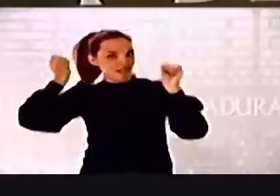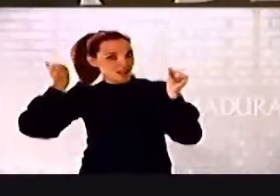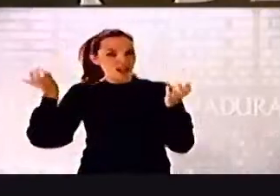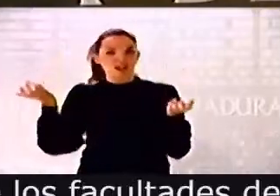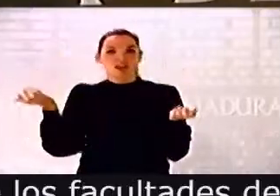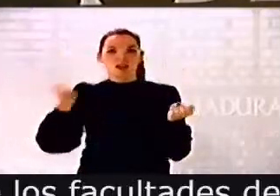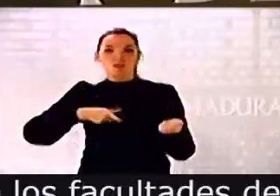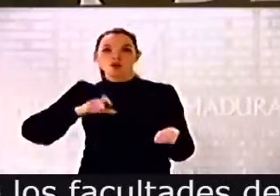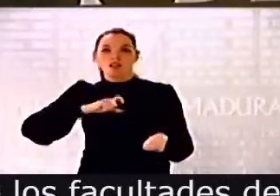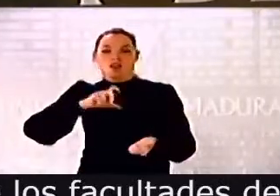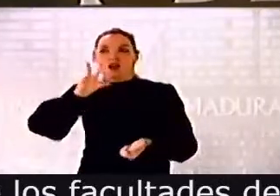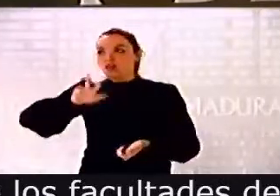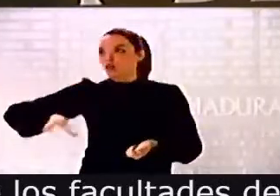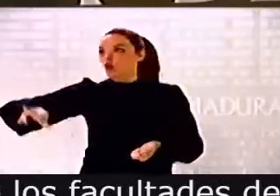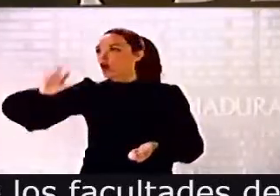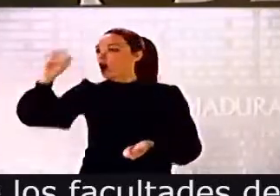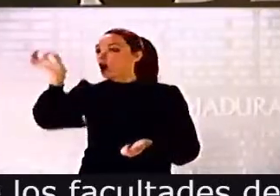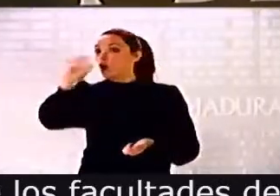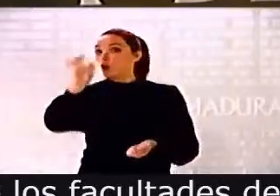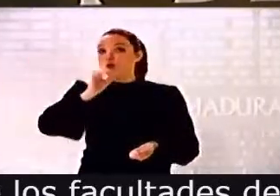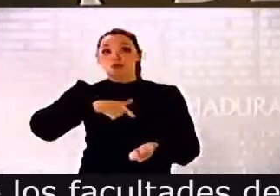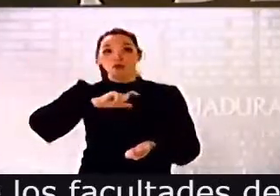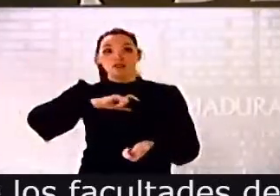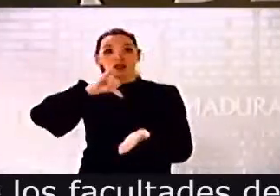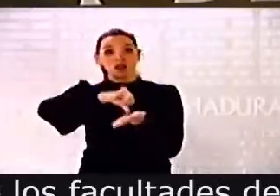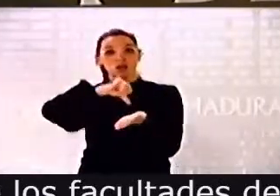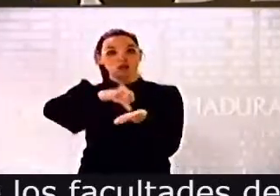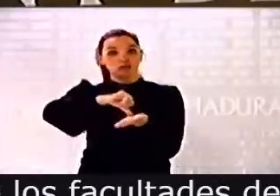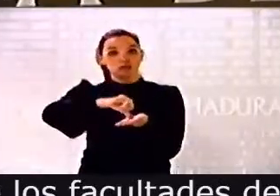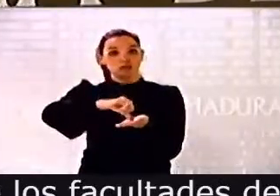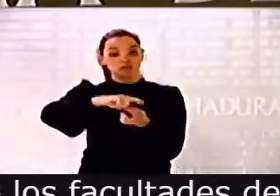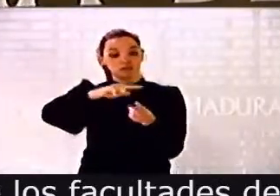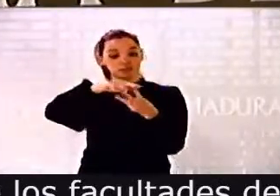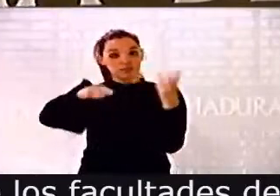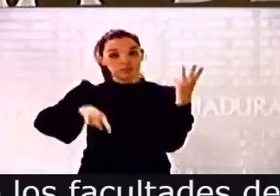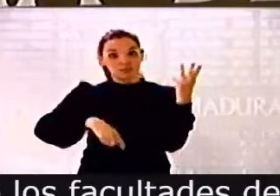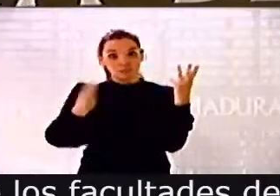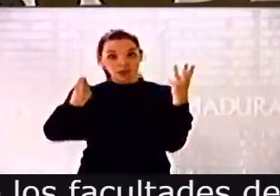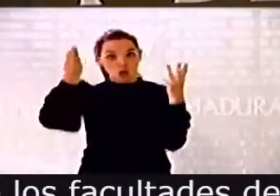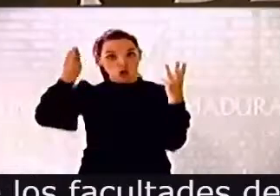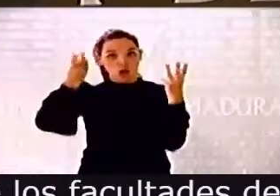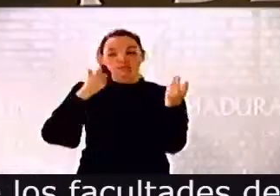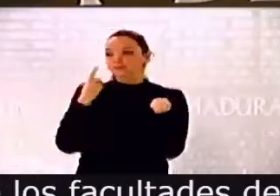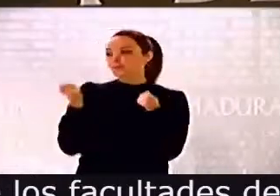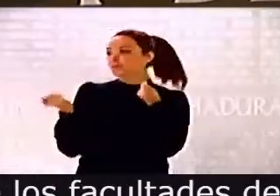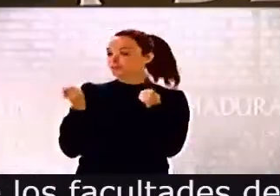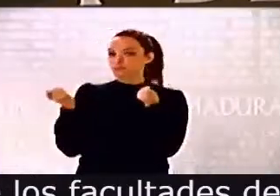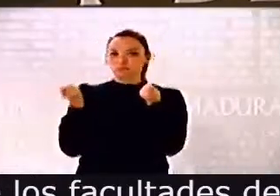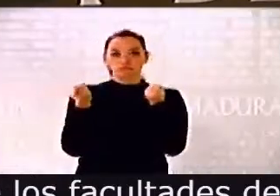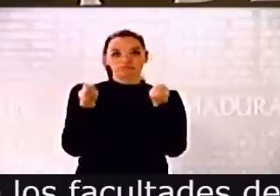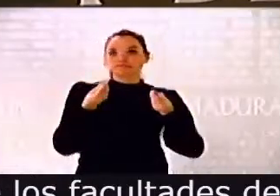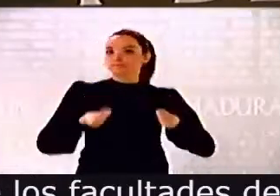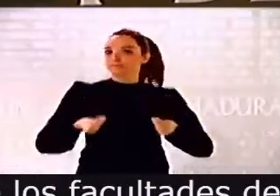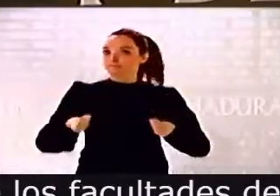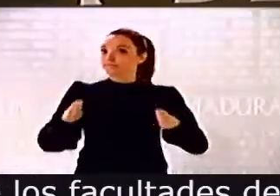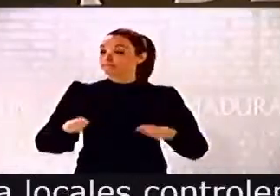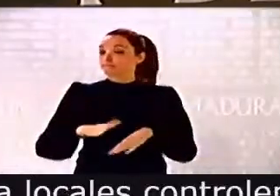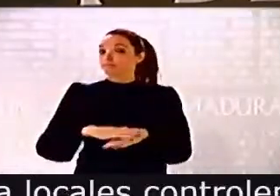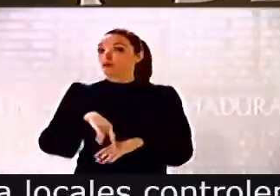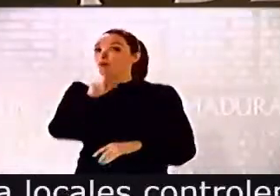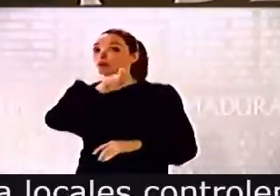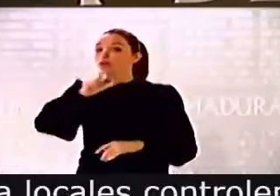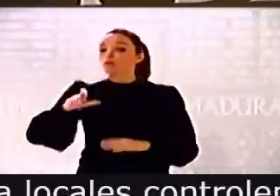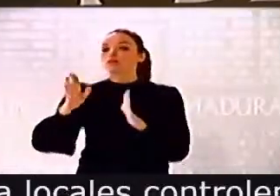de la Policía Nacional, de las policías locales, estén controlando a las personas para que puedan realizar